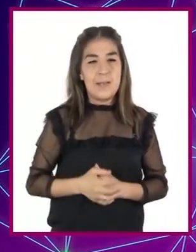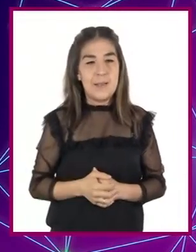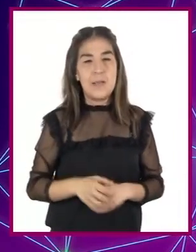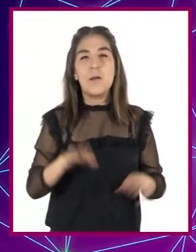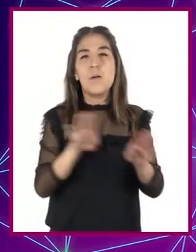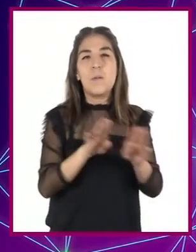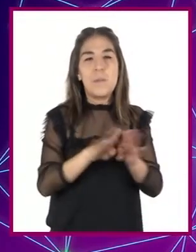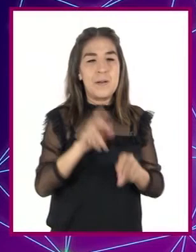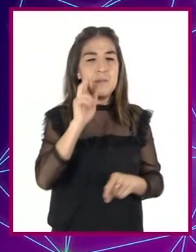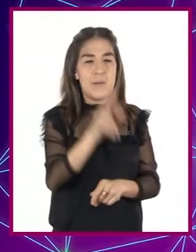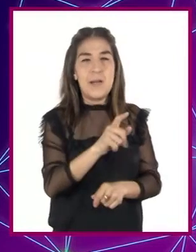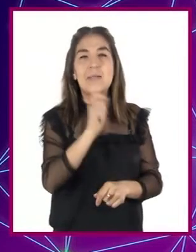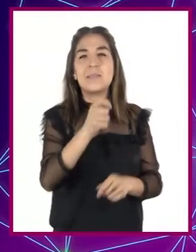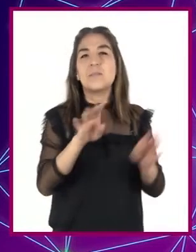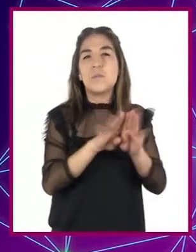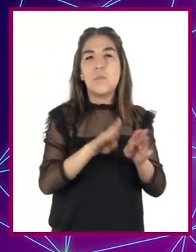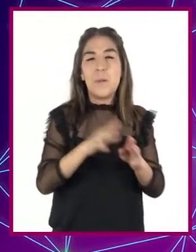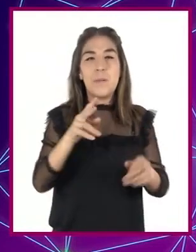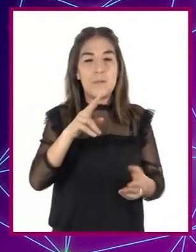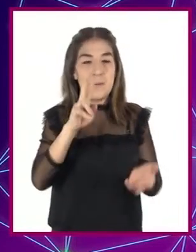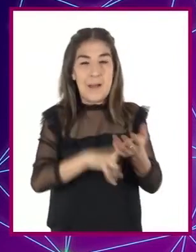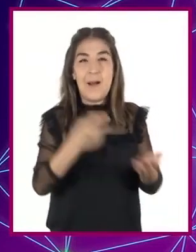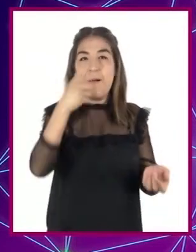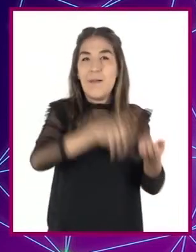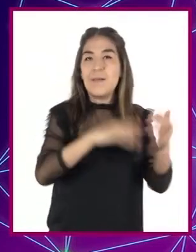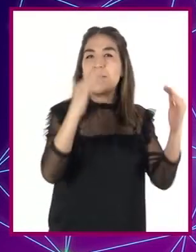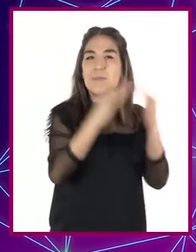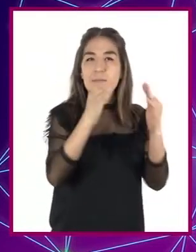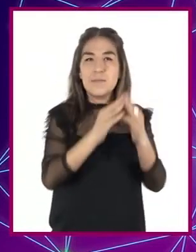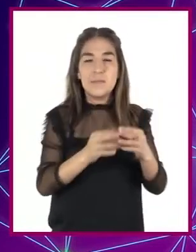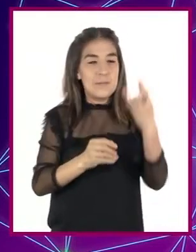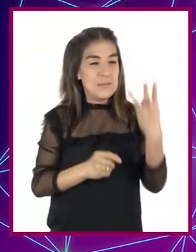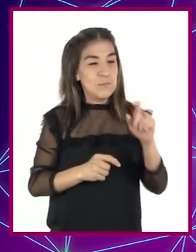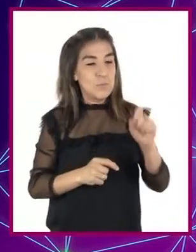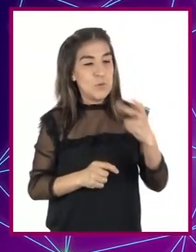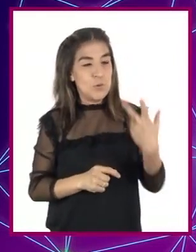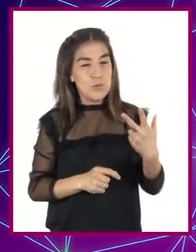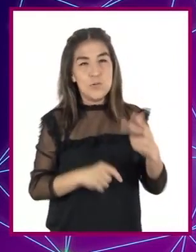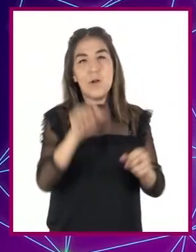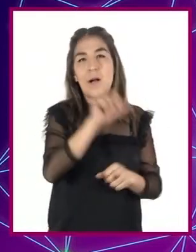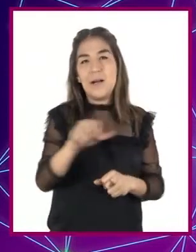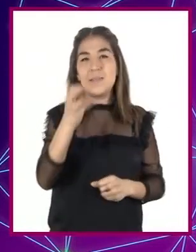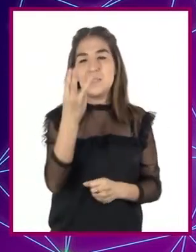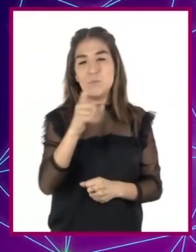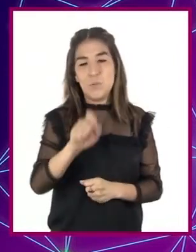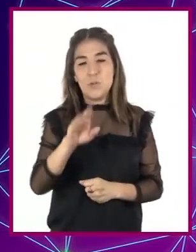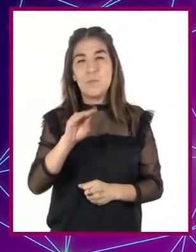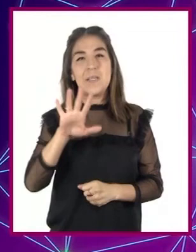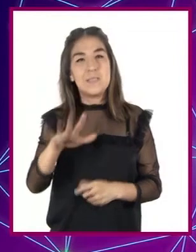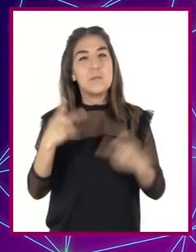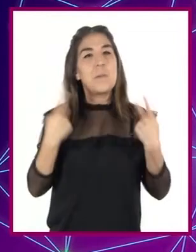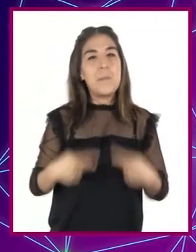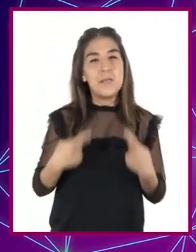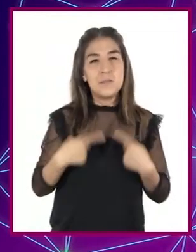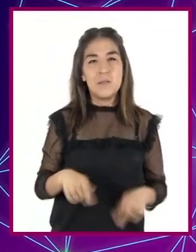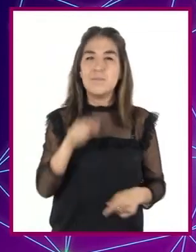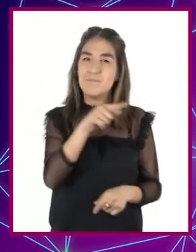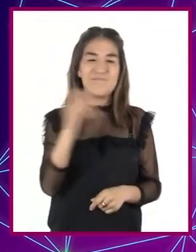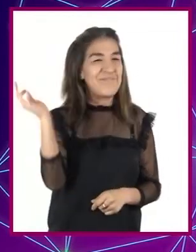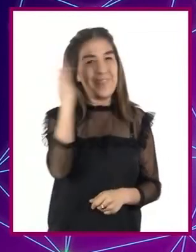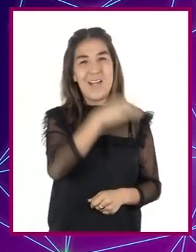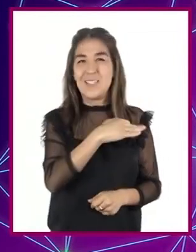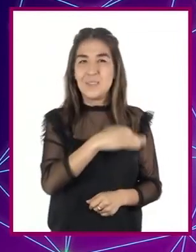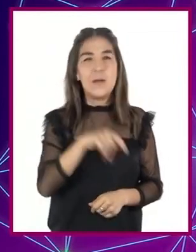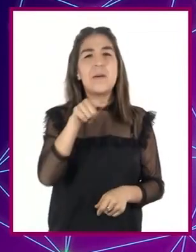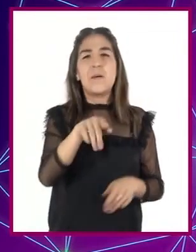República, en promedio, cada vivienda es habitada entre 3.8 y 3.95 personas. Es falso.